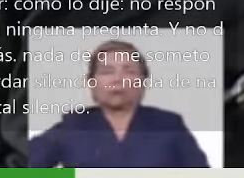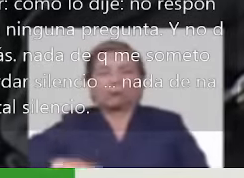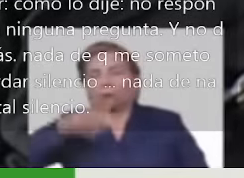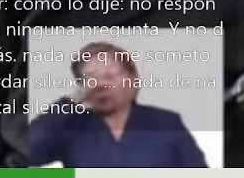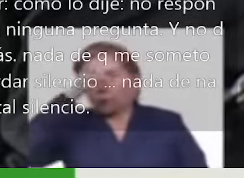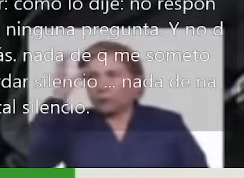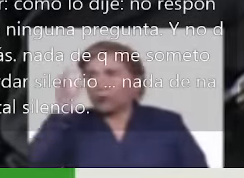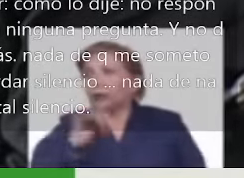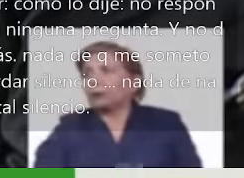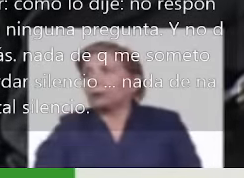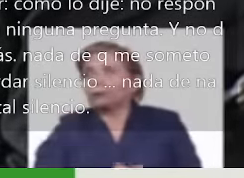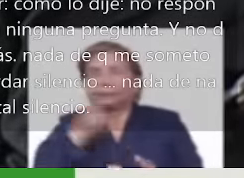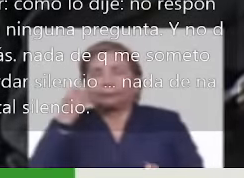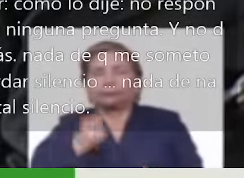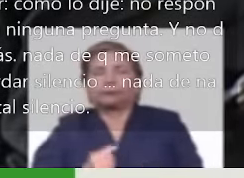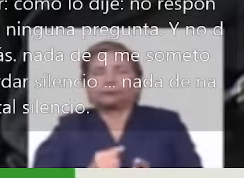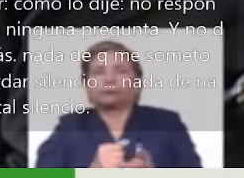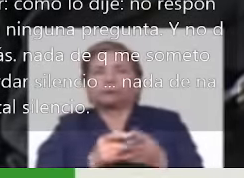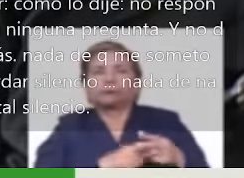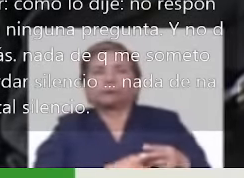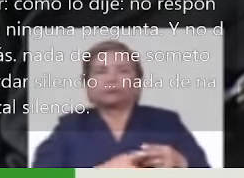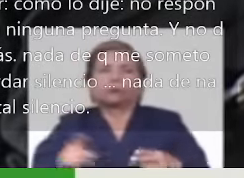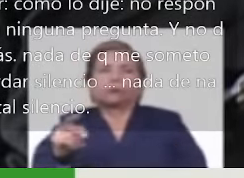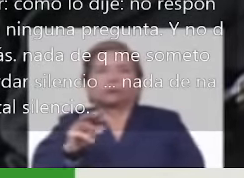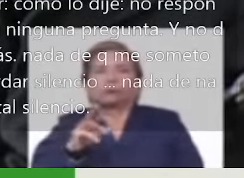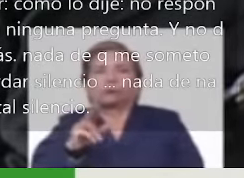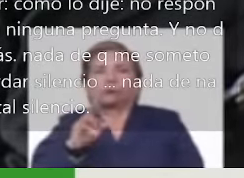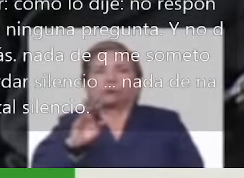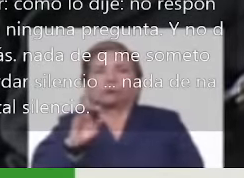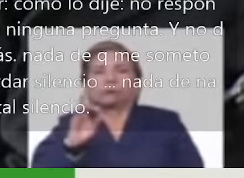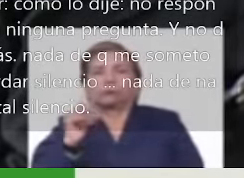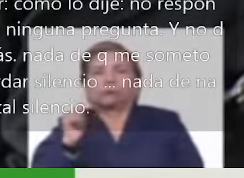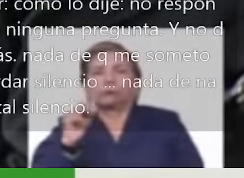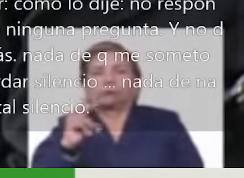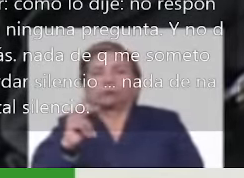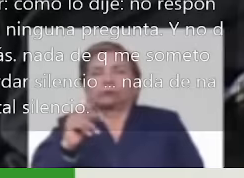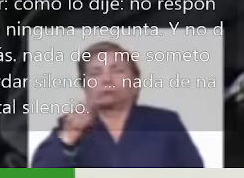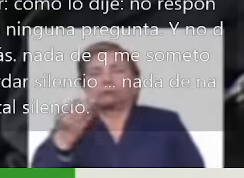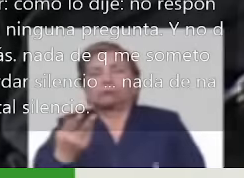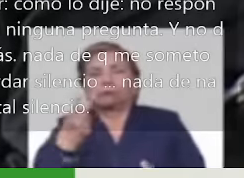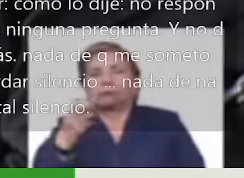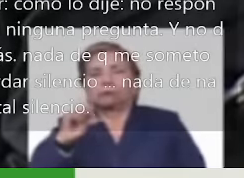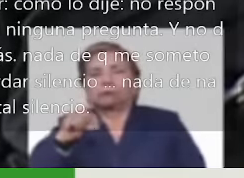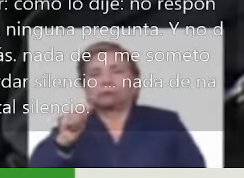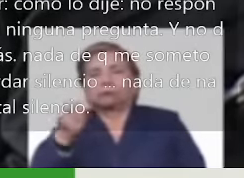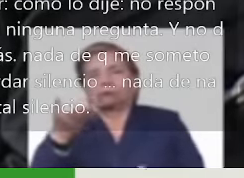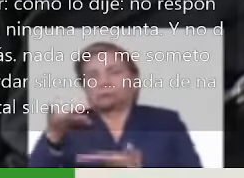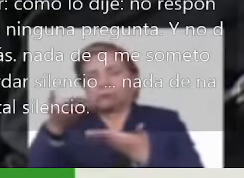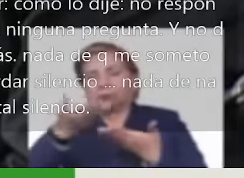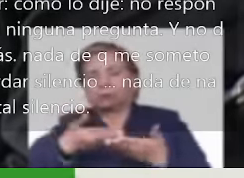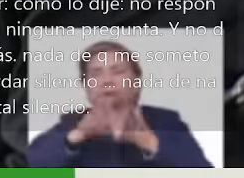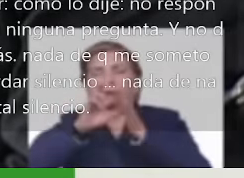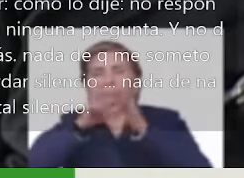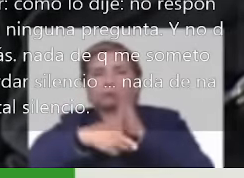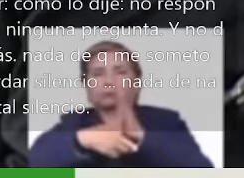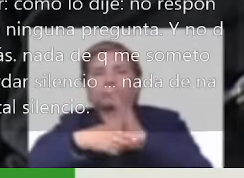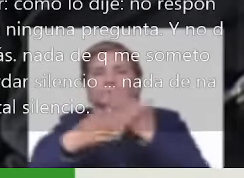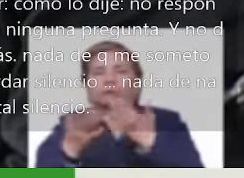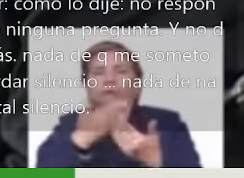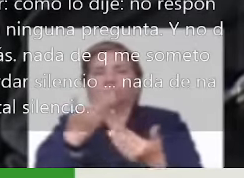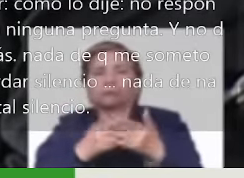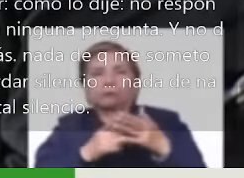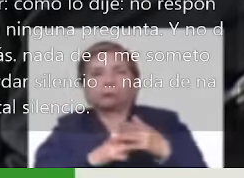Castillo para ayudar a la fuga de Fray Vázquez Castillo, ya sea recibiéndolo y posteriormente